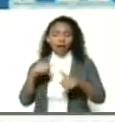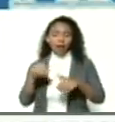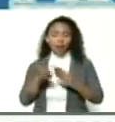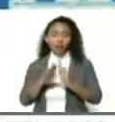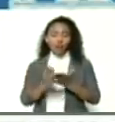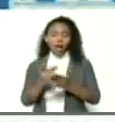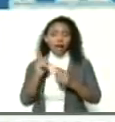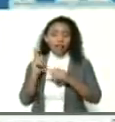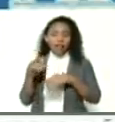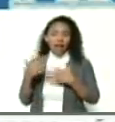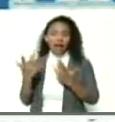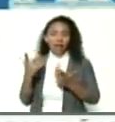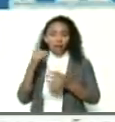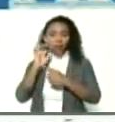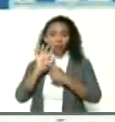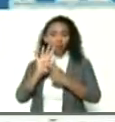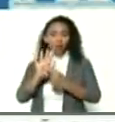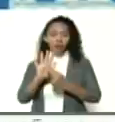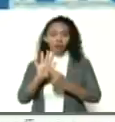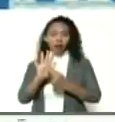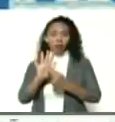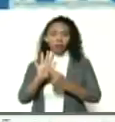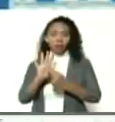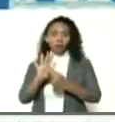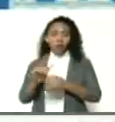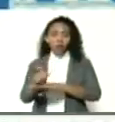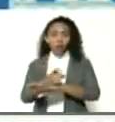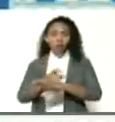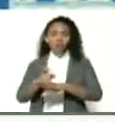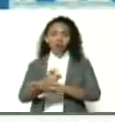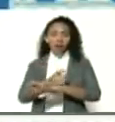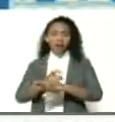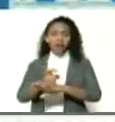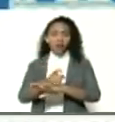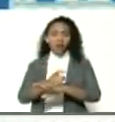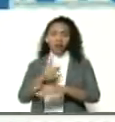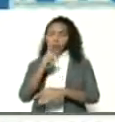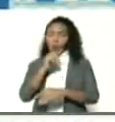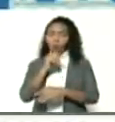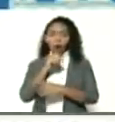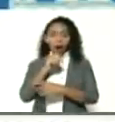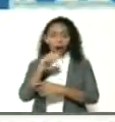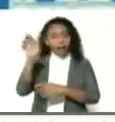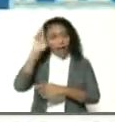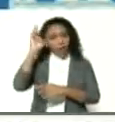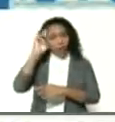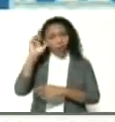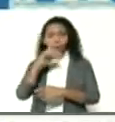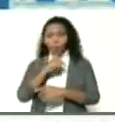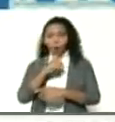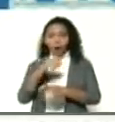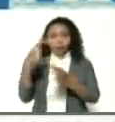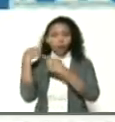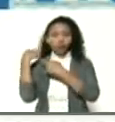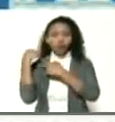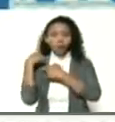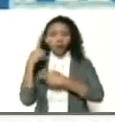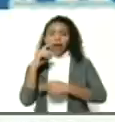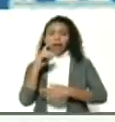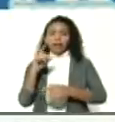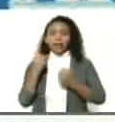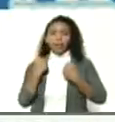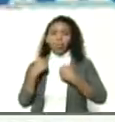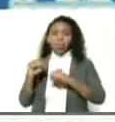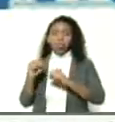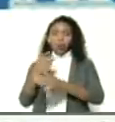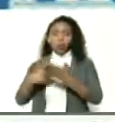que ahí está la muestra. Un gobierno irracional, un gobierno que se ha negado a la cooperación